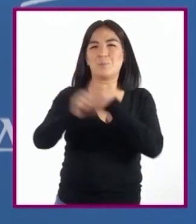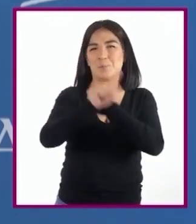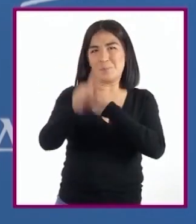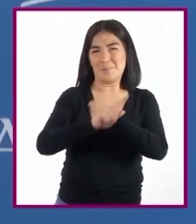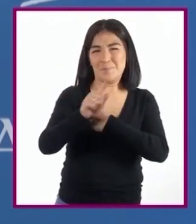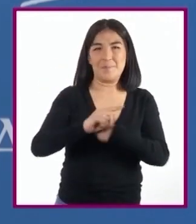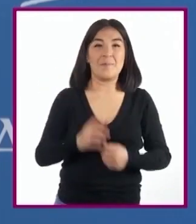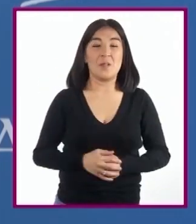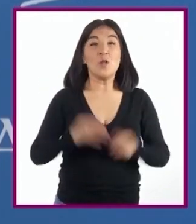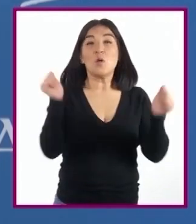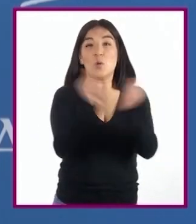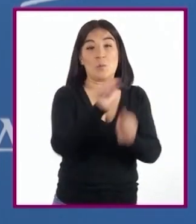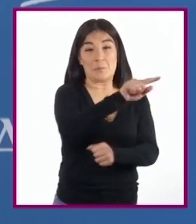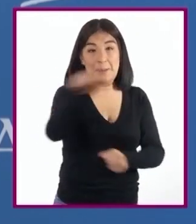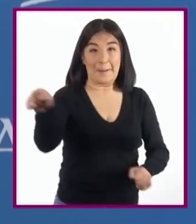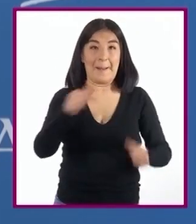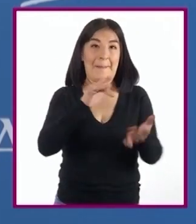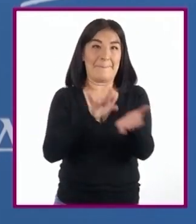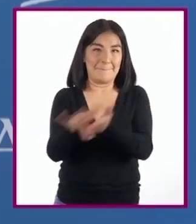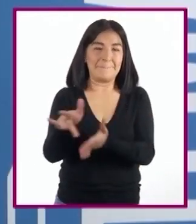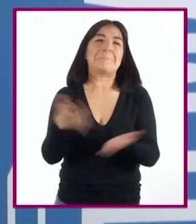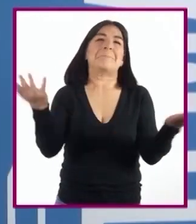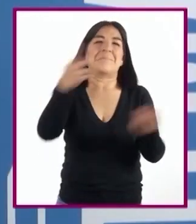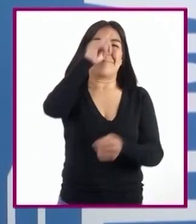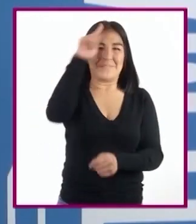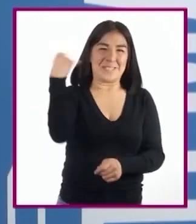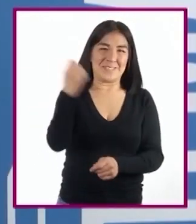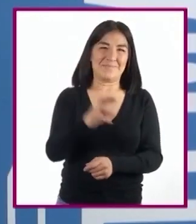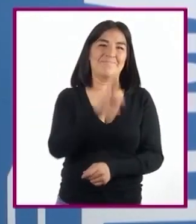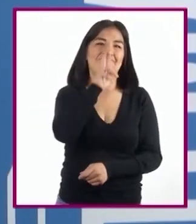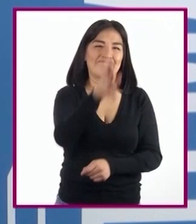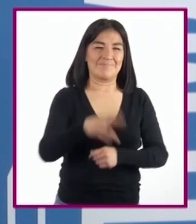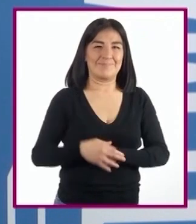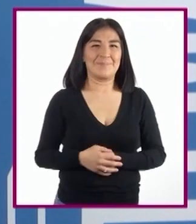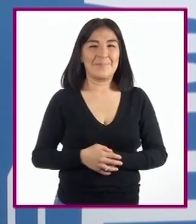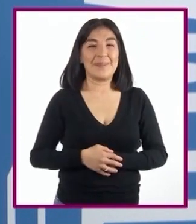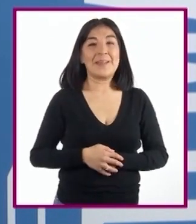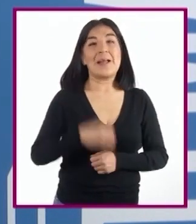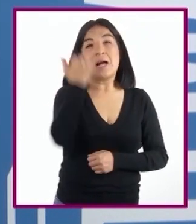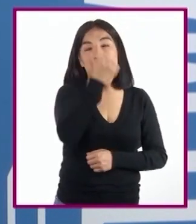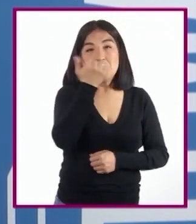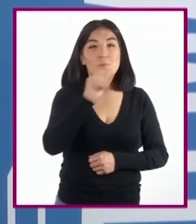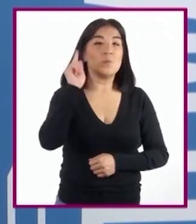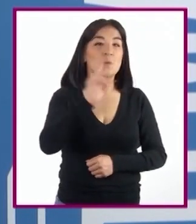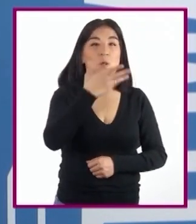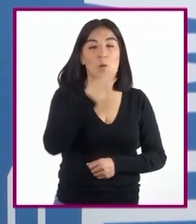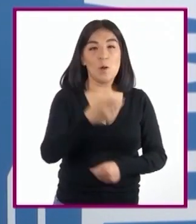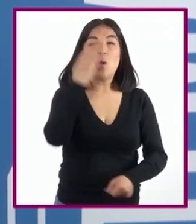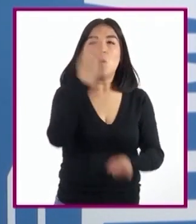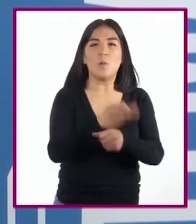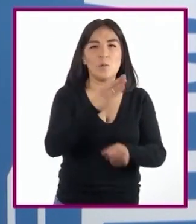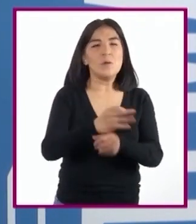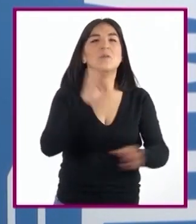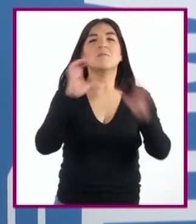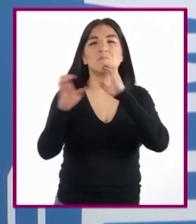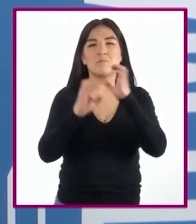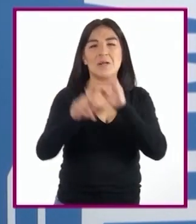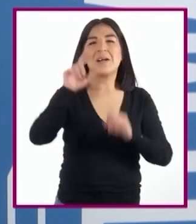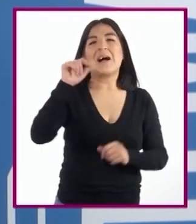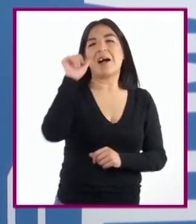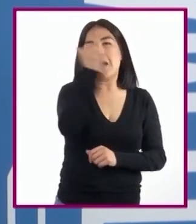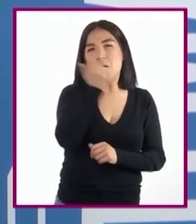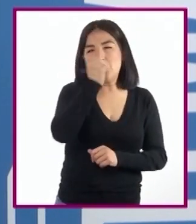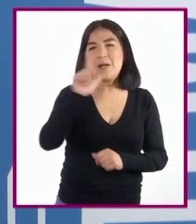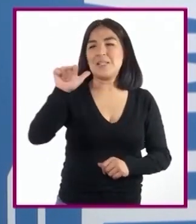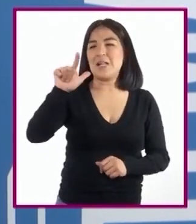el apoyo de todos, fue fácil resolver. Estimadas alumnas y alumnos, ahora tenemos comunicación con el alumno Lalo